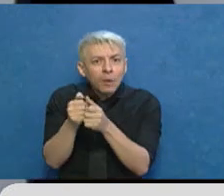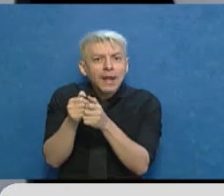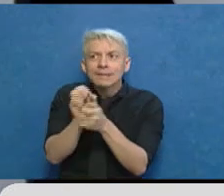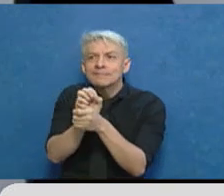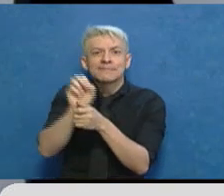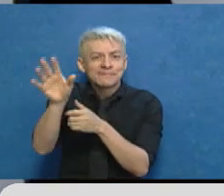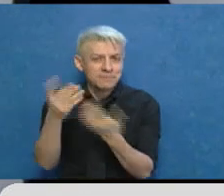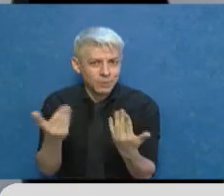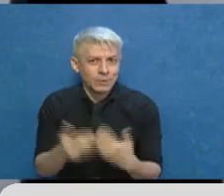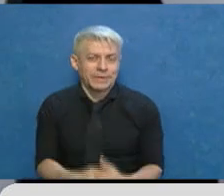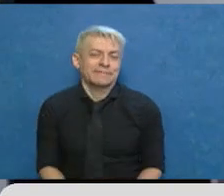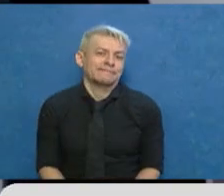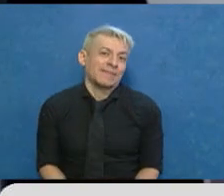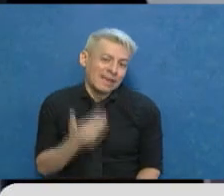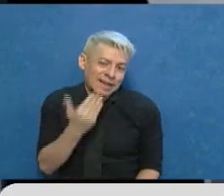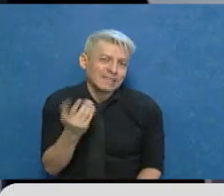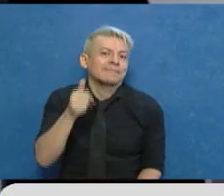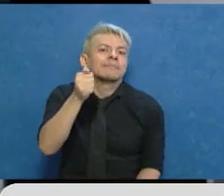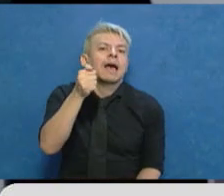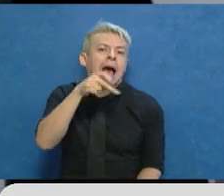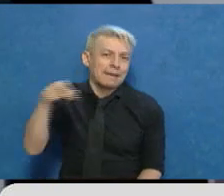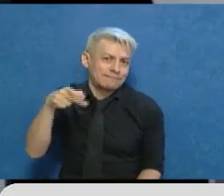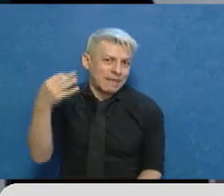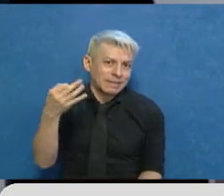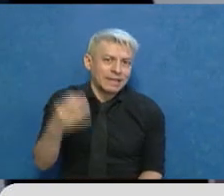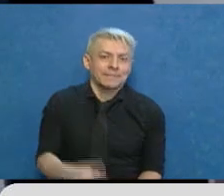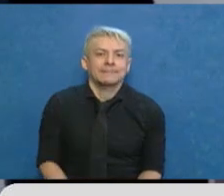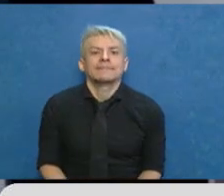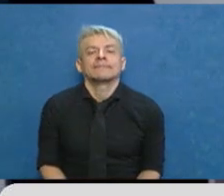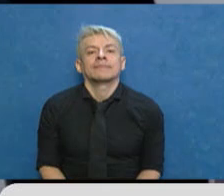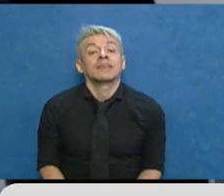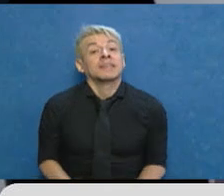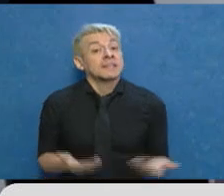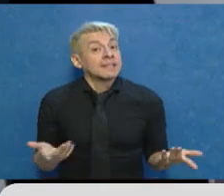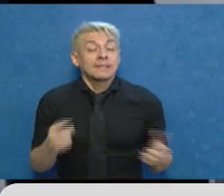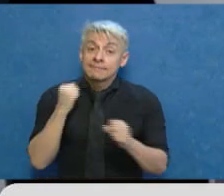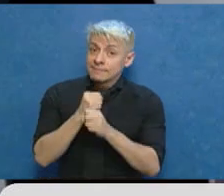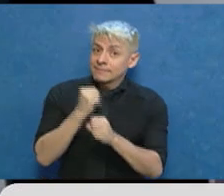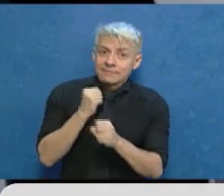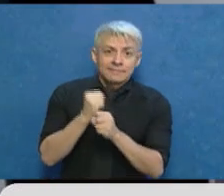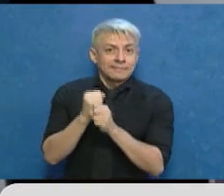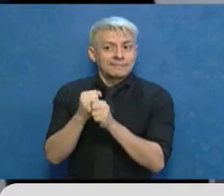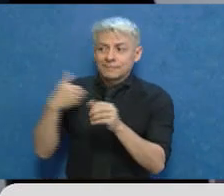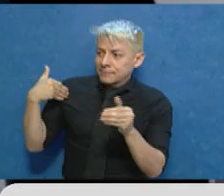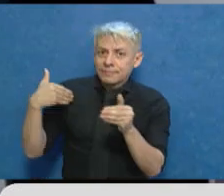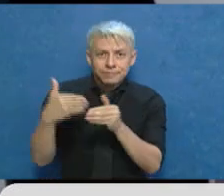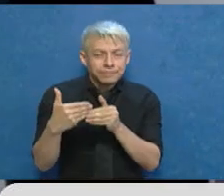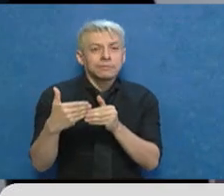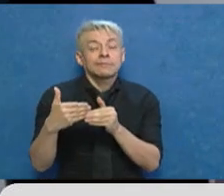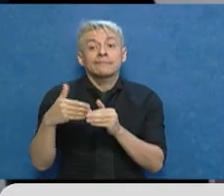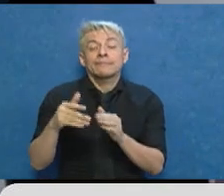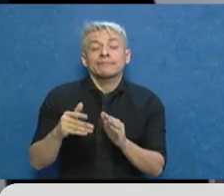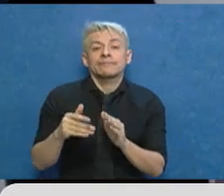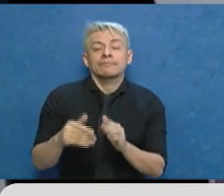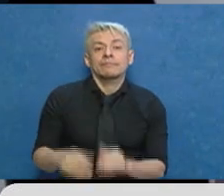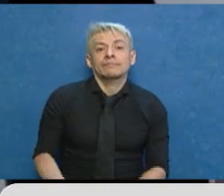través del teléfono. Uh-huh. Así que estamos trabajando en eso. La idea es que cuando nos